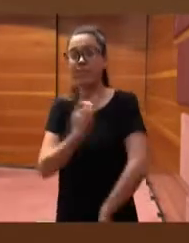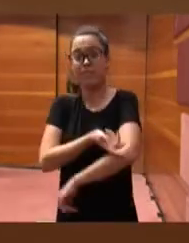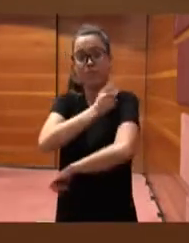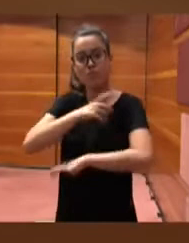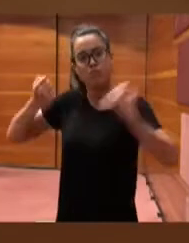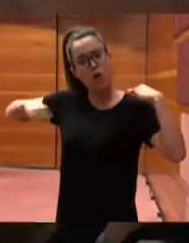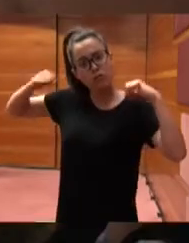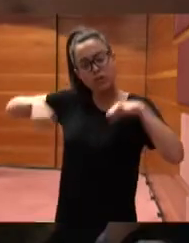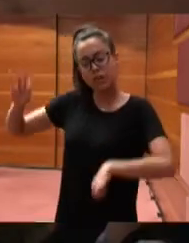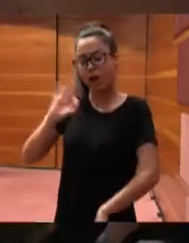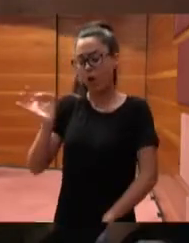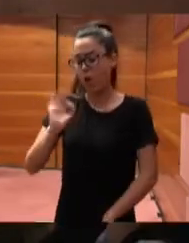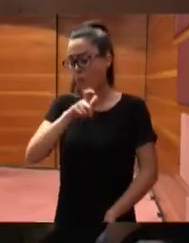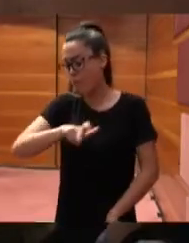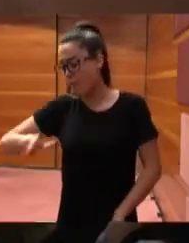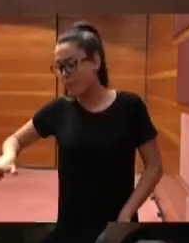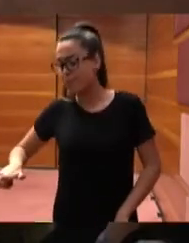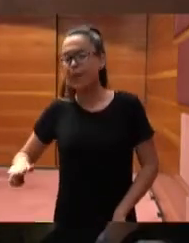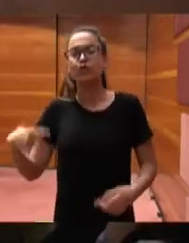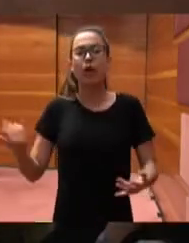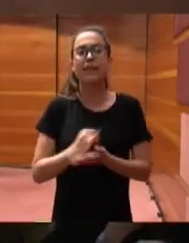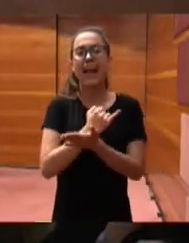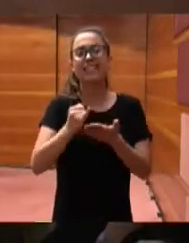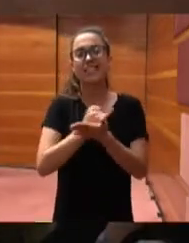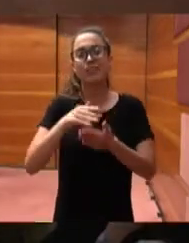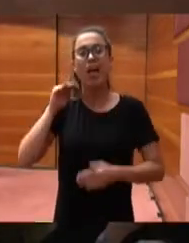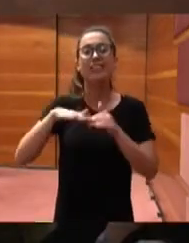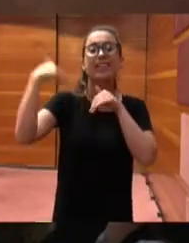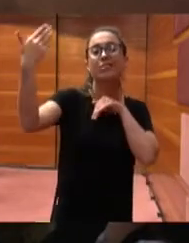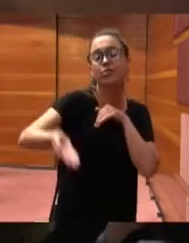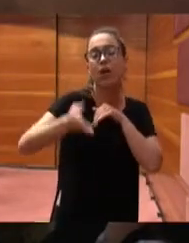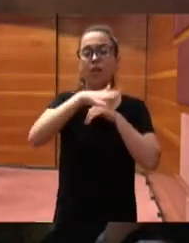echarles a la escuela, que igual pueden pedir que hagan extraescolares en el polideportivo?